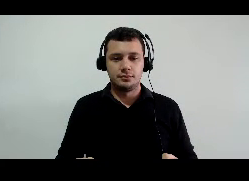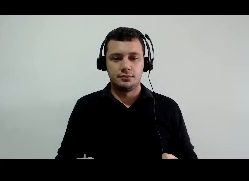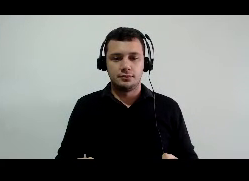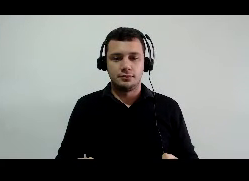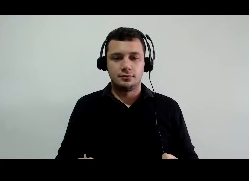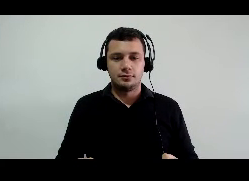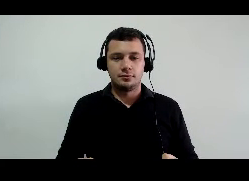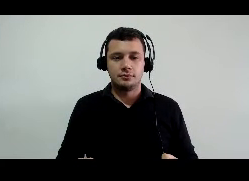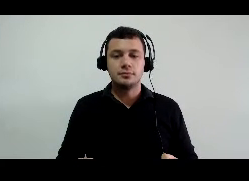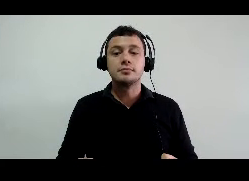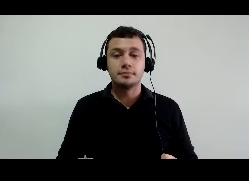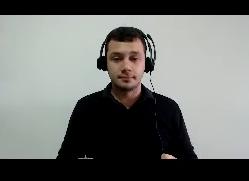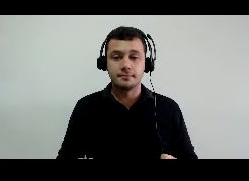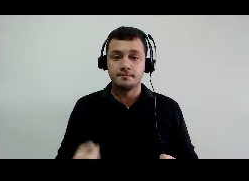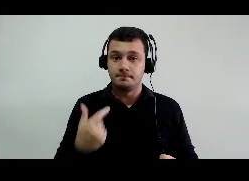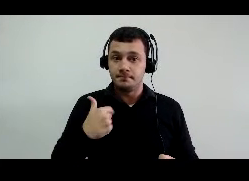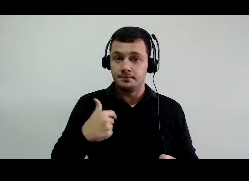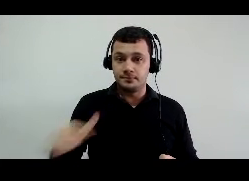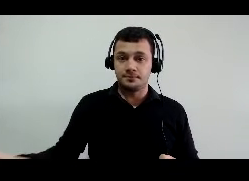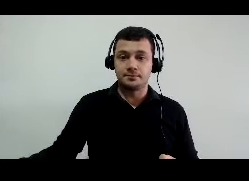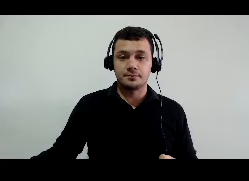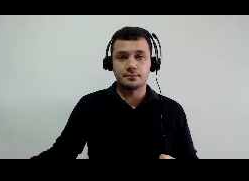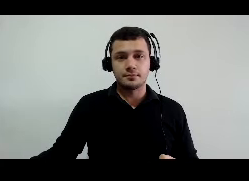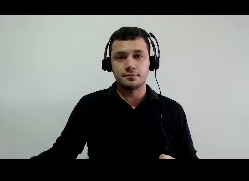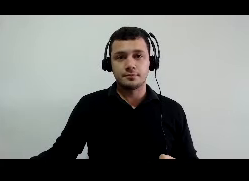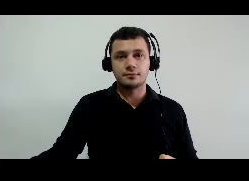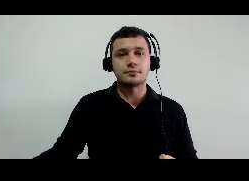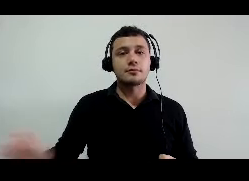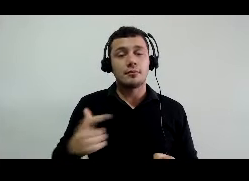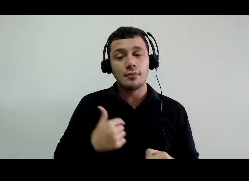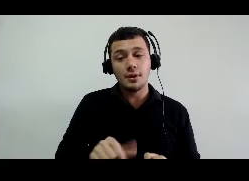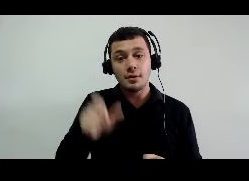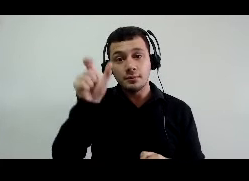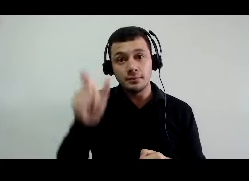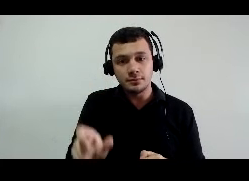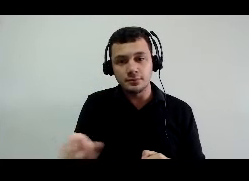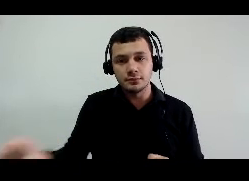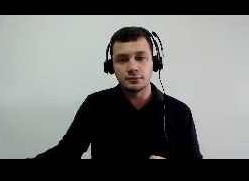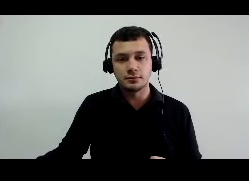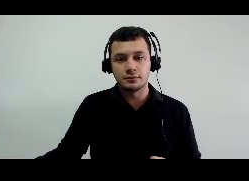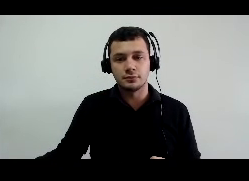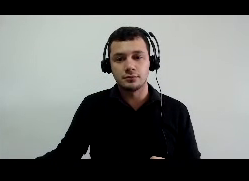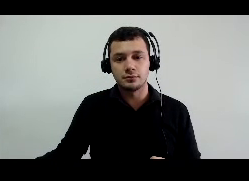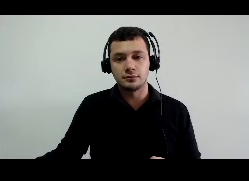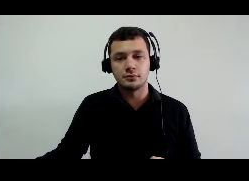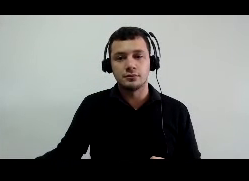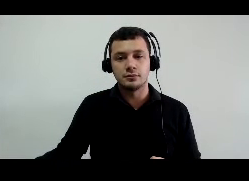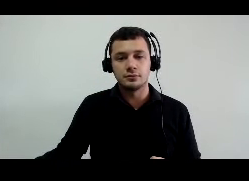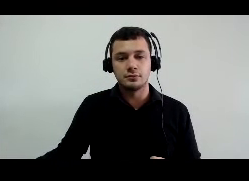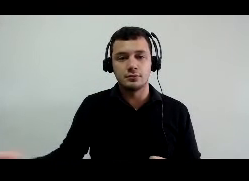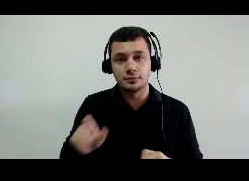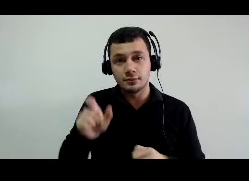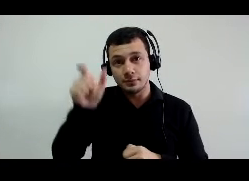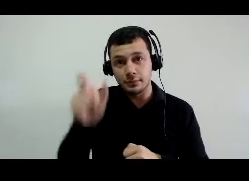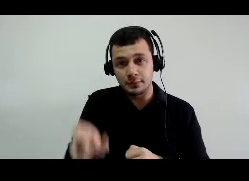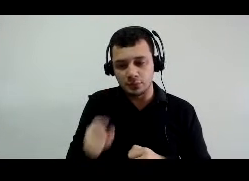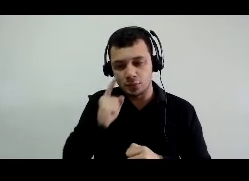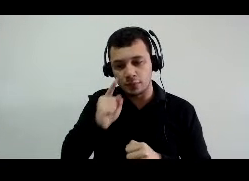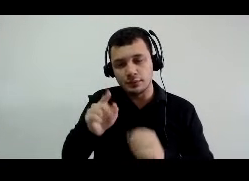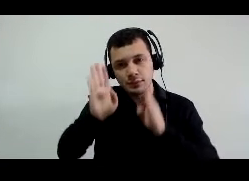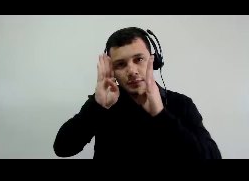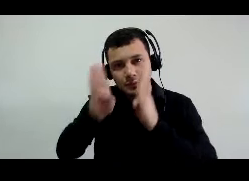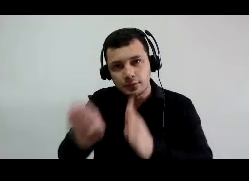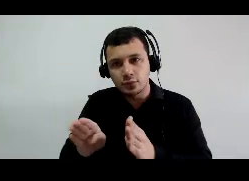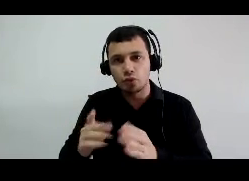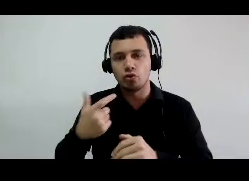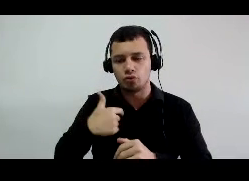yo realizo la atención y puede ser que atendí a ese paciente, no hay ningún tipo de lesión y yo atendí seguramente ese